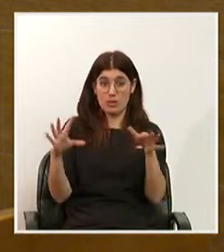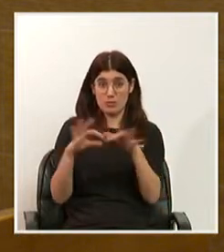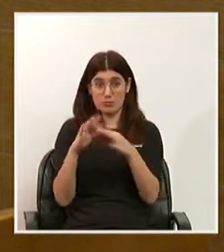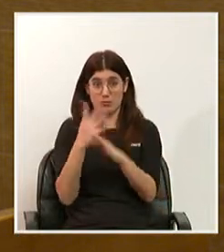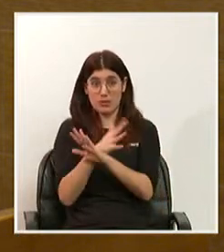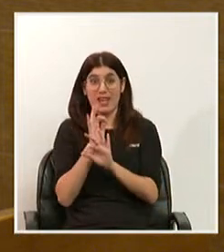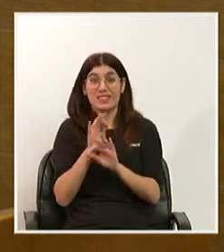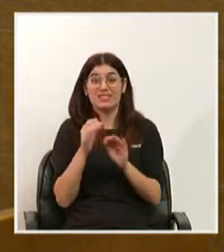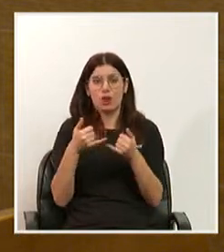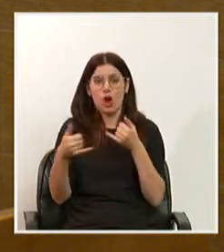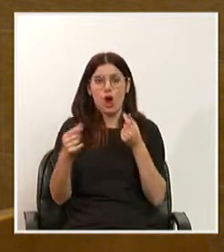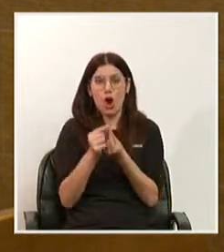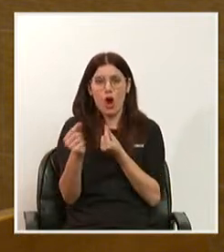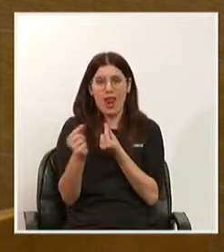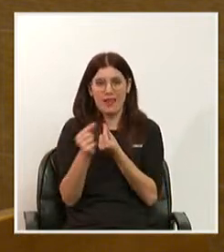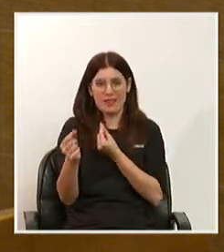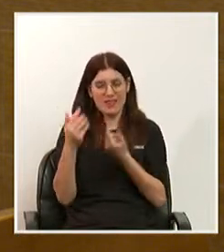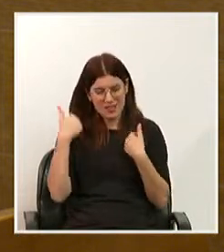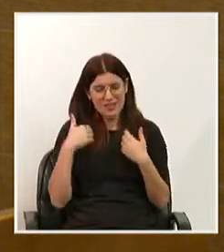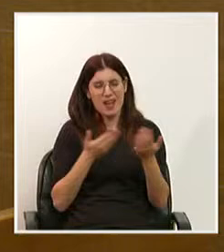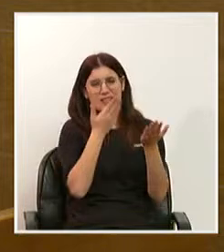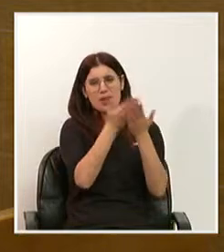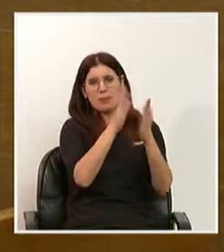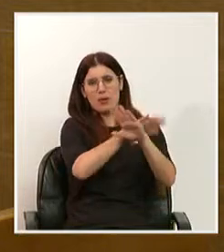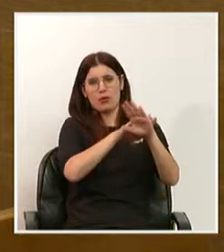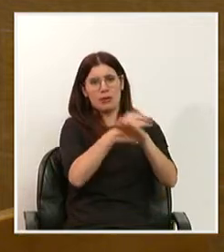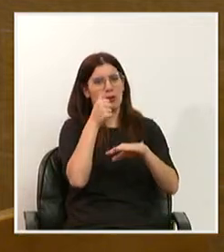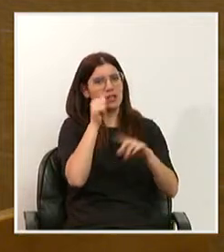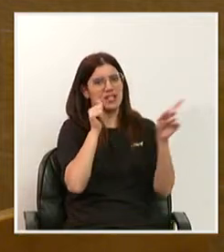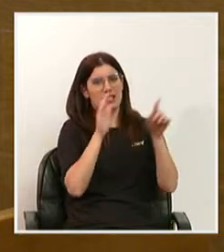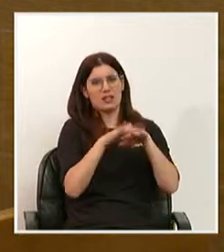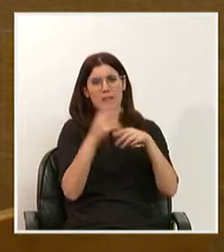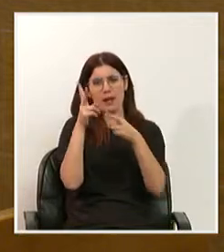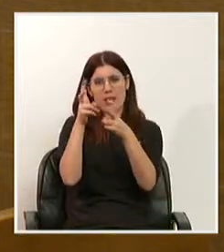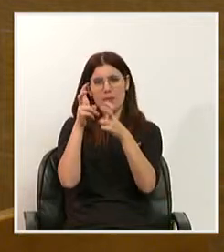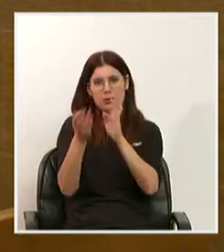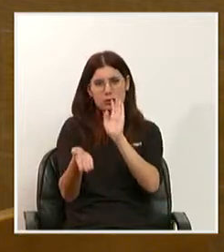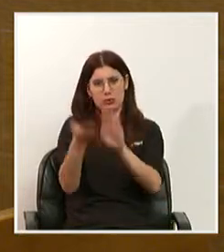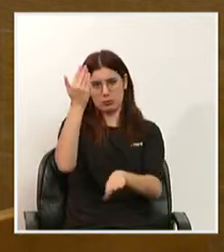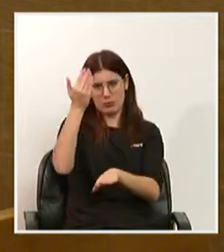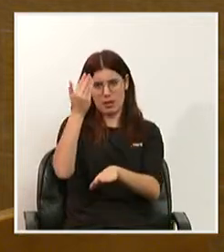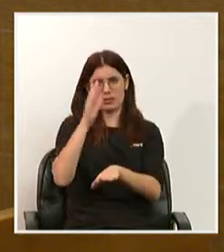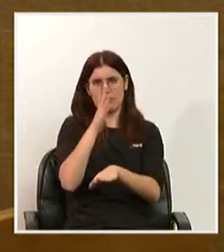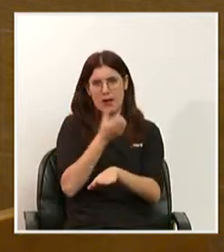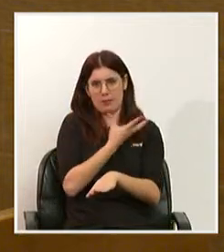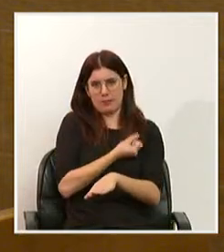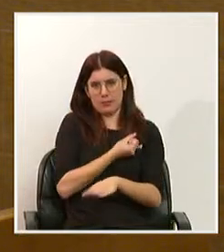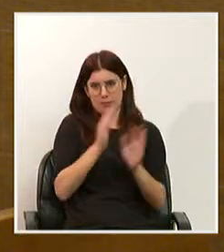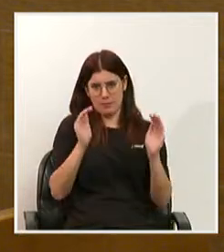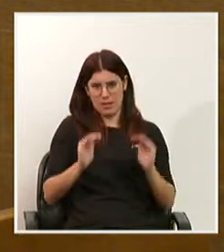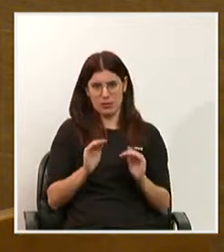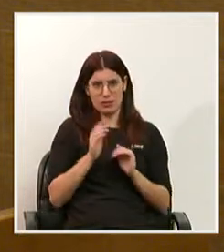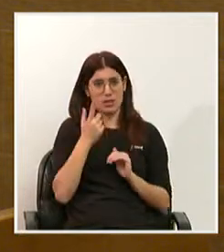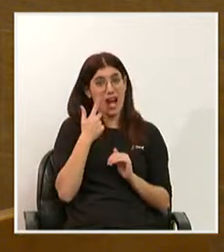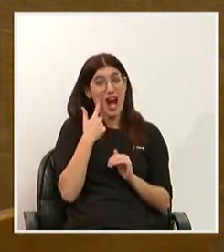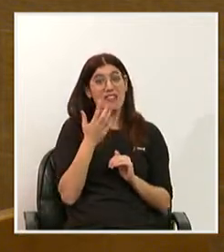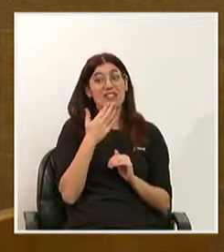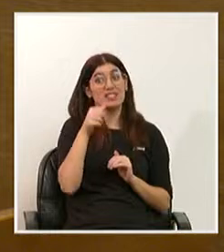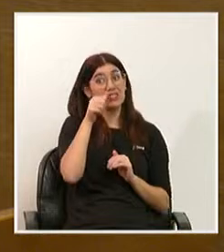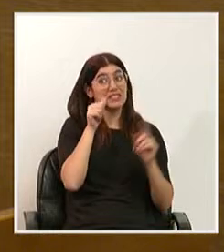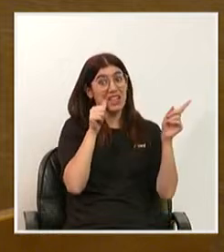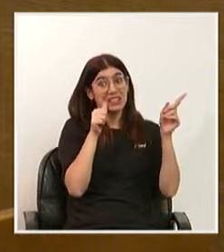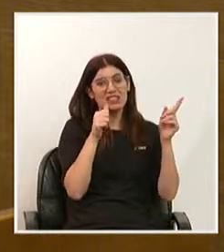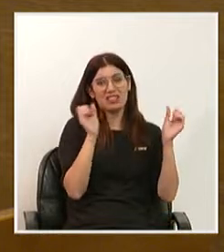online donde ya se ha exigido al gobierno de Sánchez subir los impuestos al juego Online para desincentivar veré si no recoge el guante